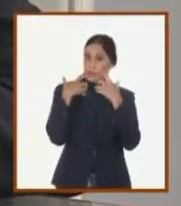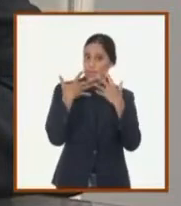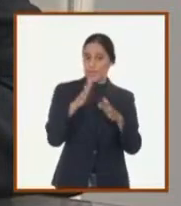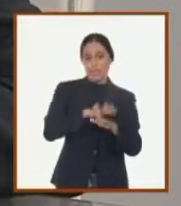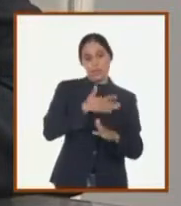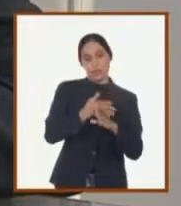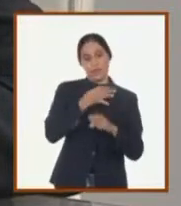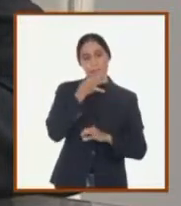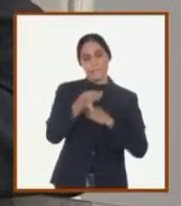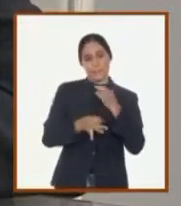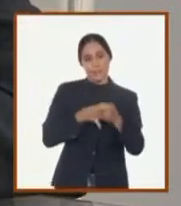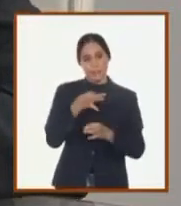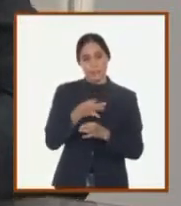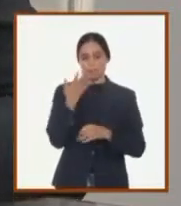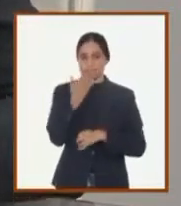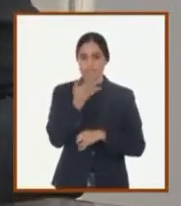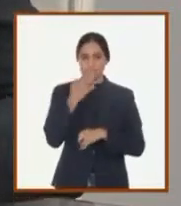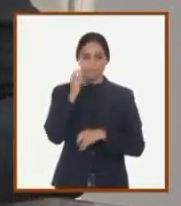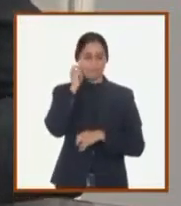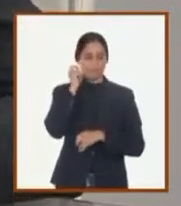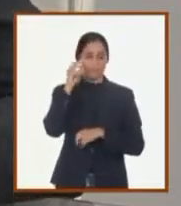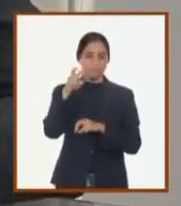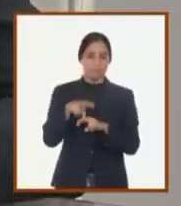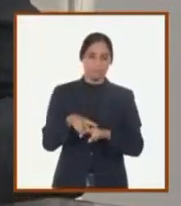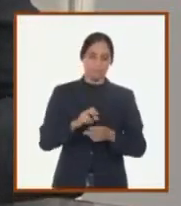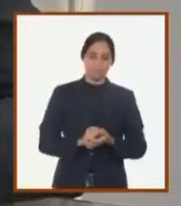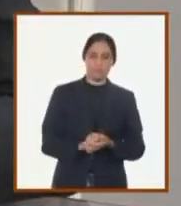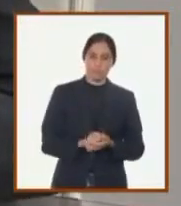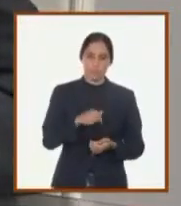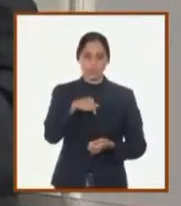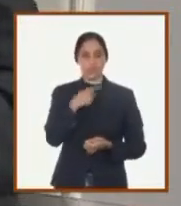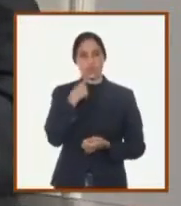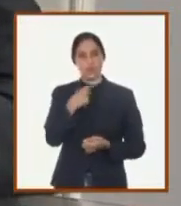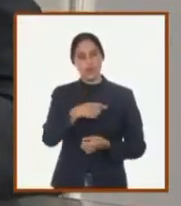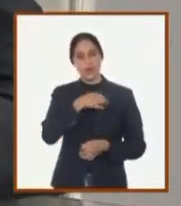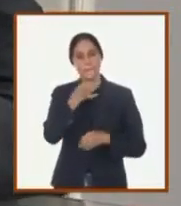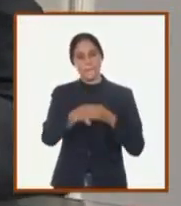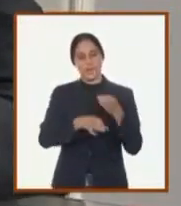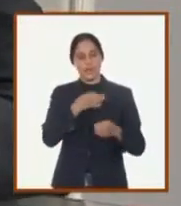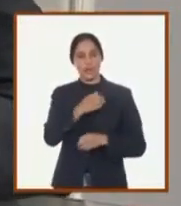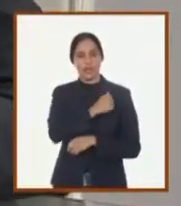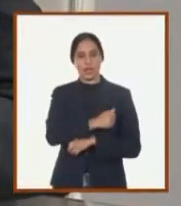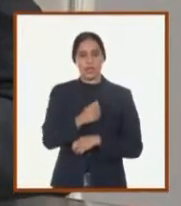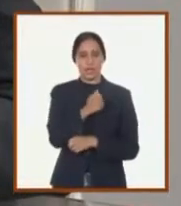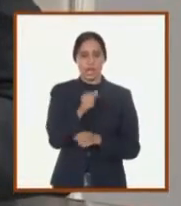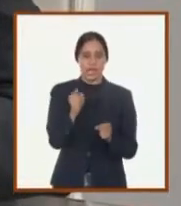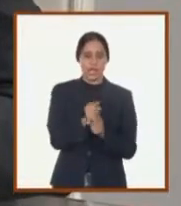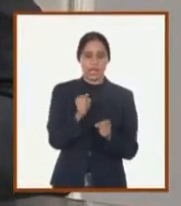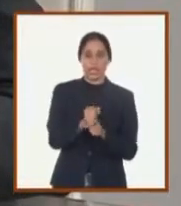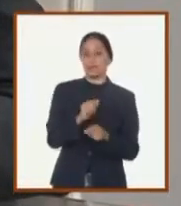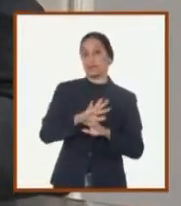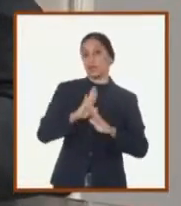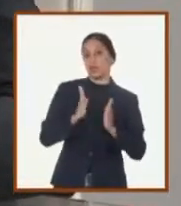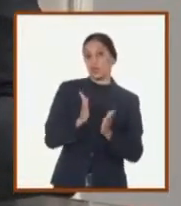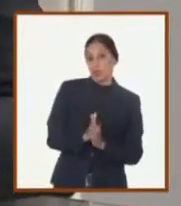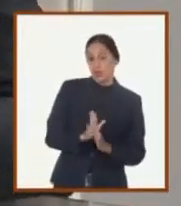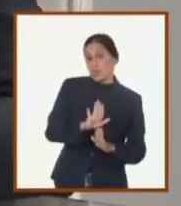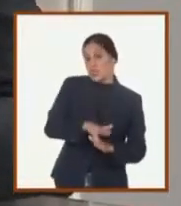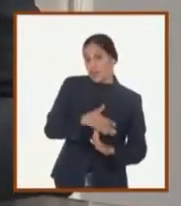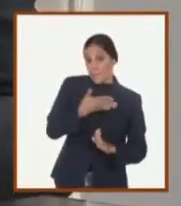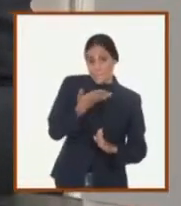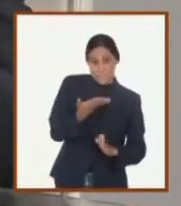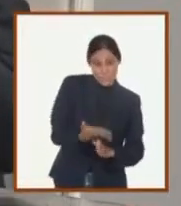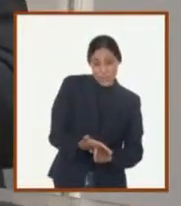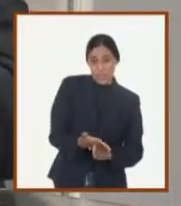continuación Paul dailey y también quería explicar que un momento cuando ya se extingue la